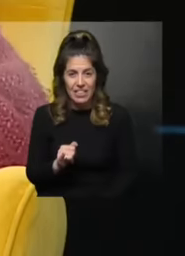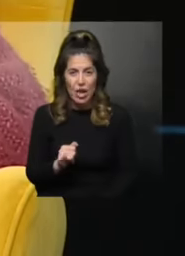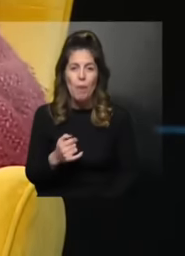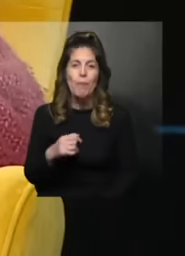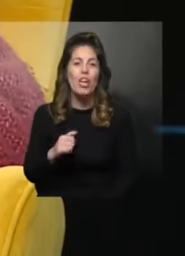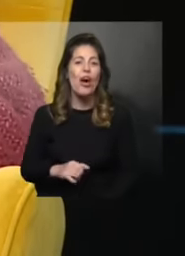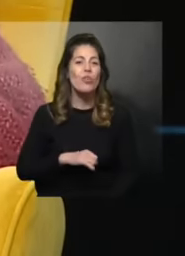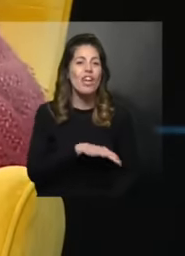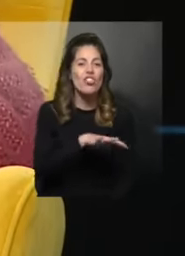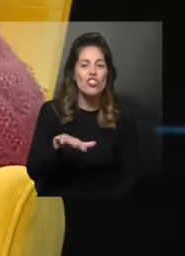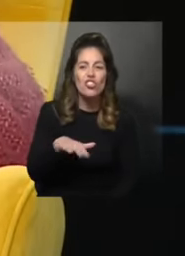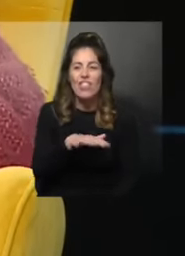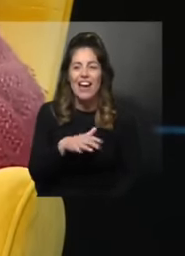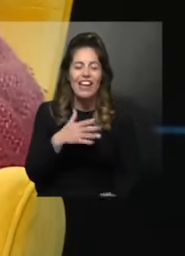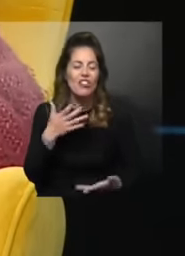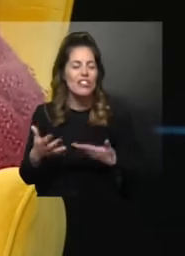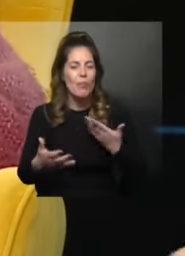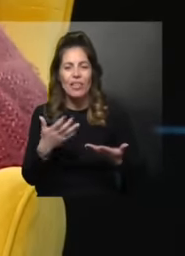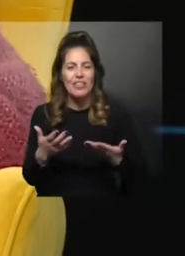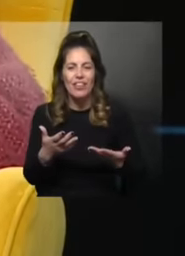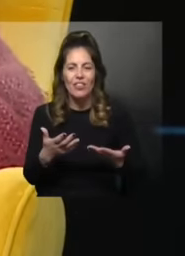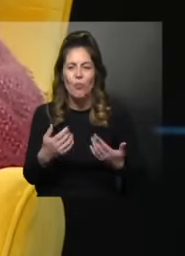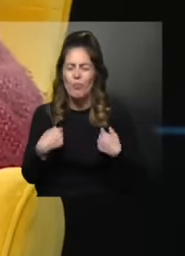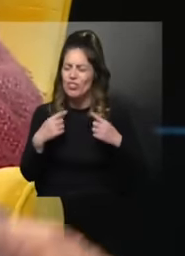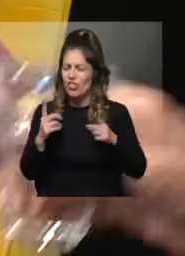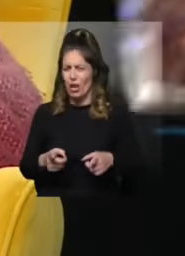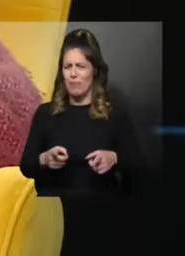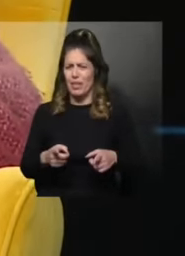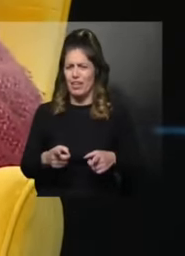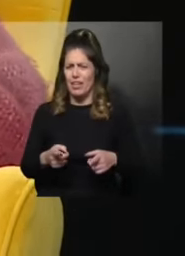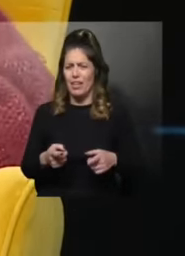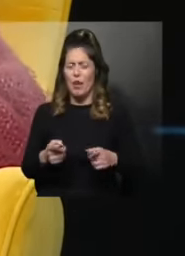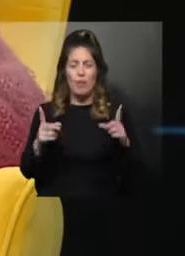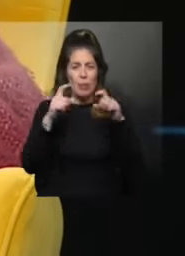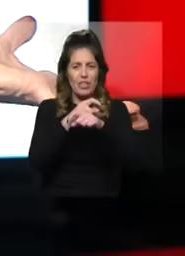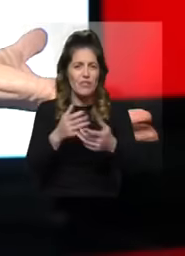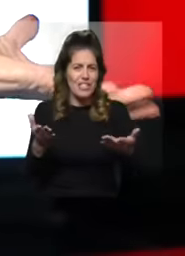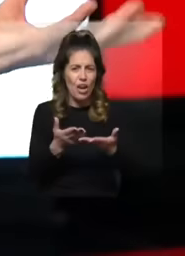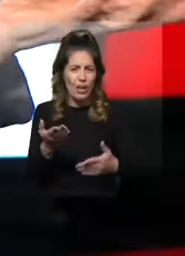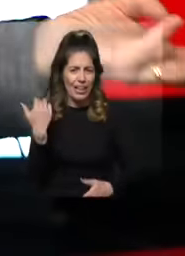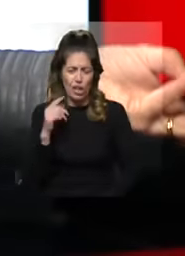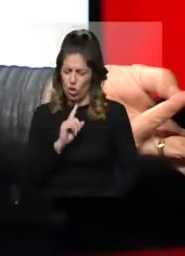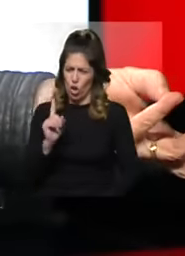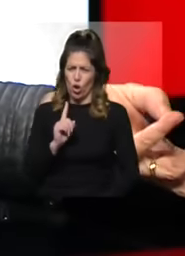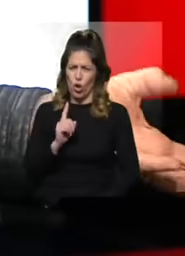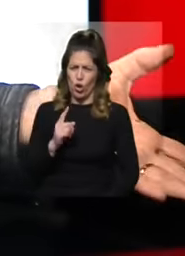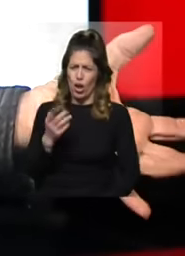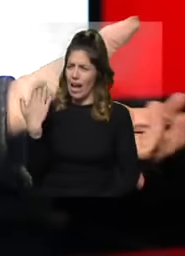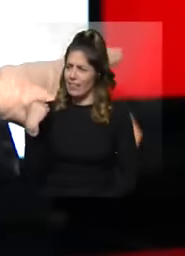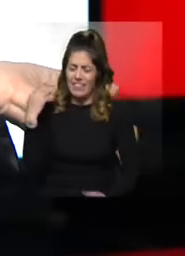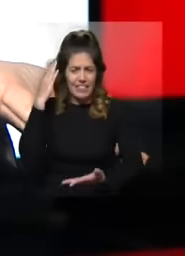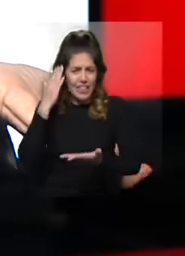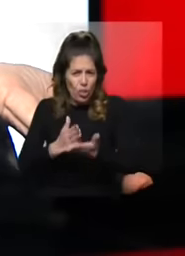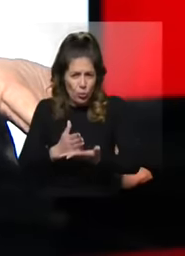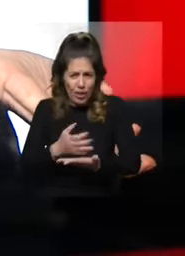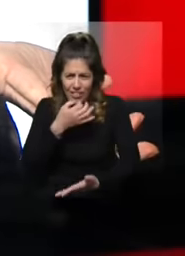que los está perturbando. Pero mucho. Siempre. Sí, ya sé, pero es más difícil ahora que antes. ¿Qué más difícil? Nosotros tuvimos dictadura. ¿Qué